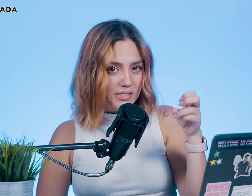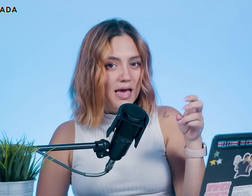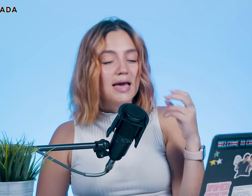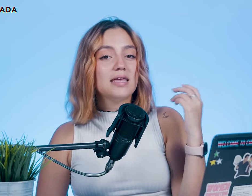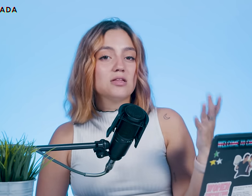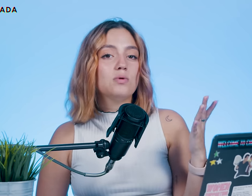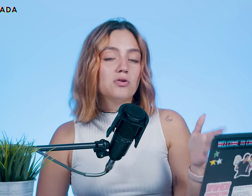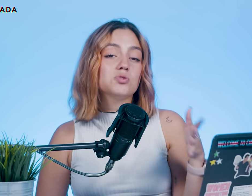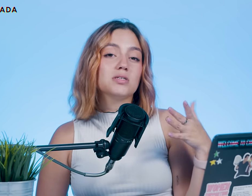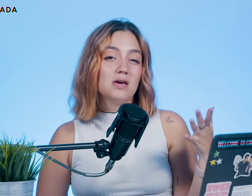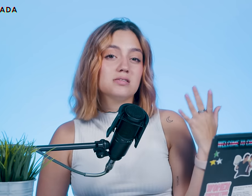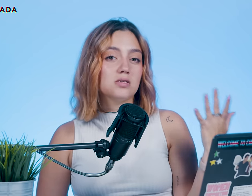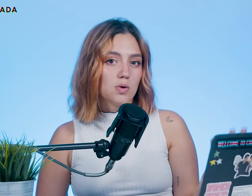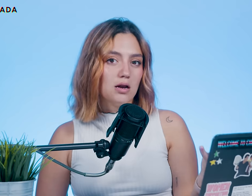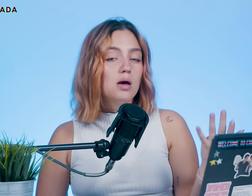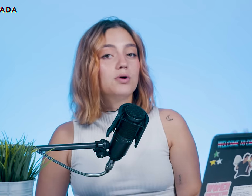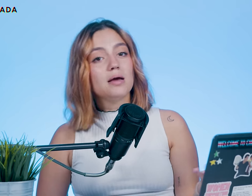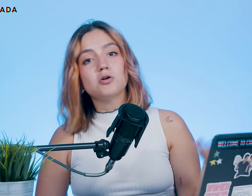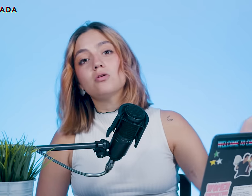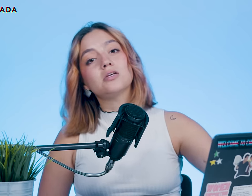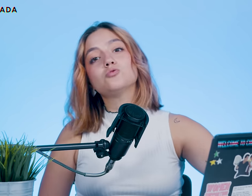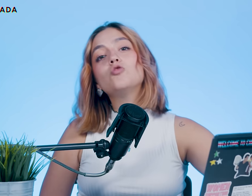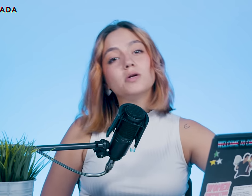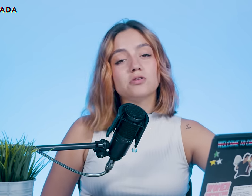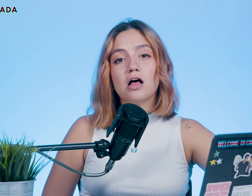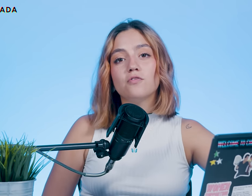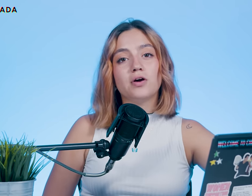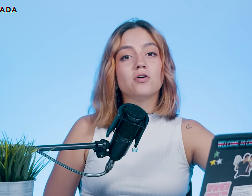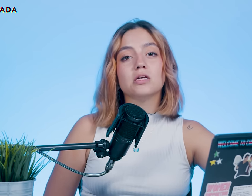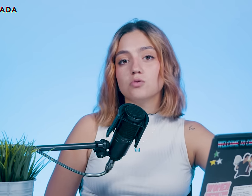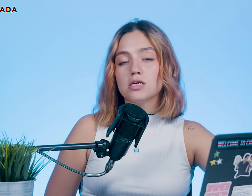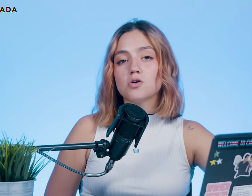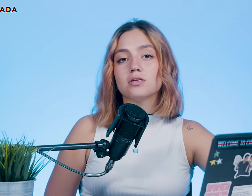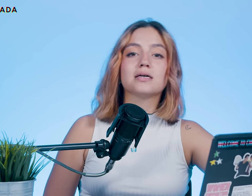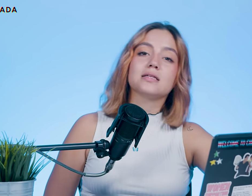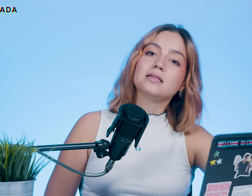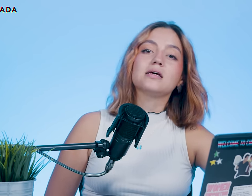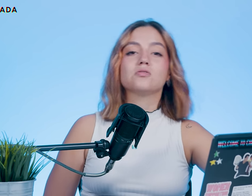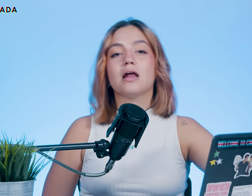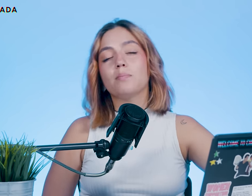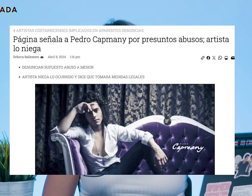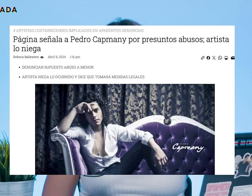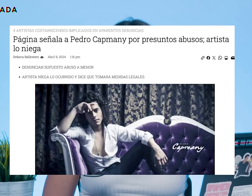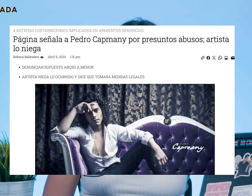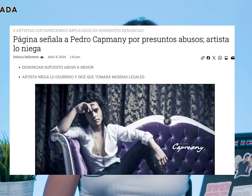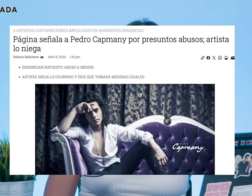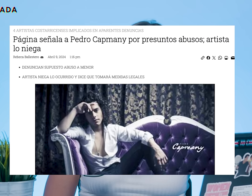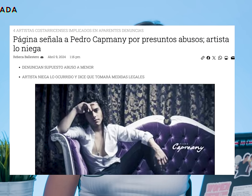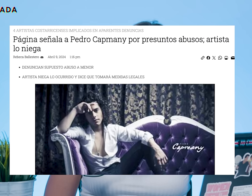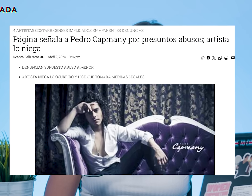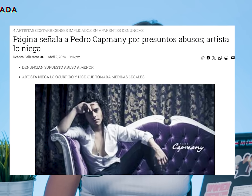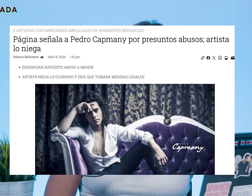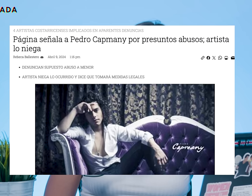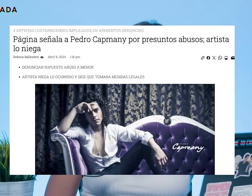groupies que ya tuvieron en su actividad se sexual por ejemplo otro caso sado fueron denuncias contra el cantante nacional Pedro cman